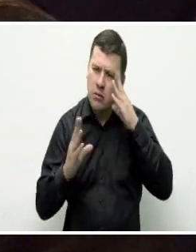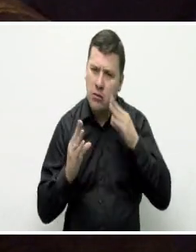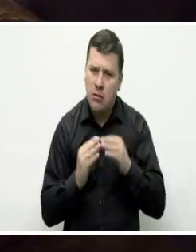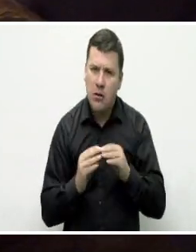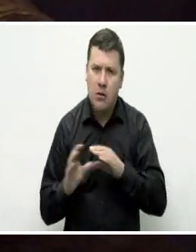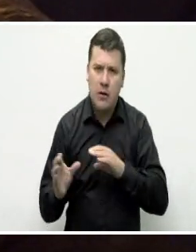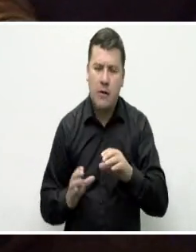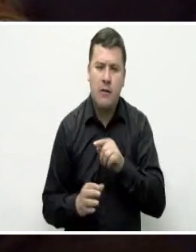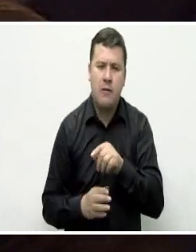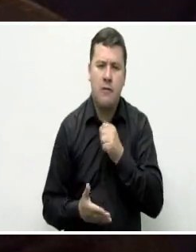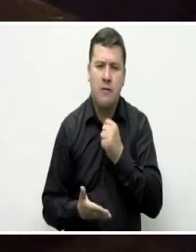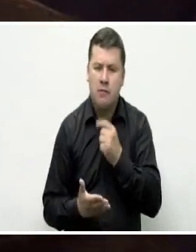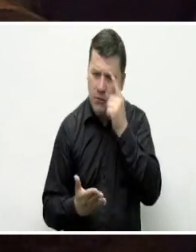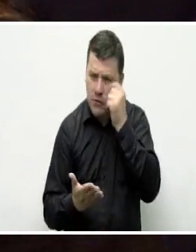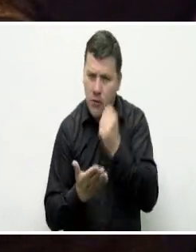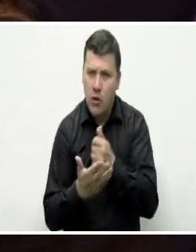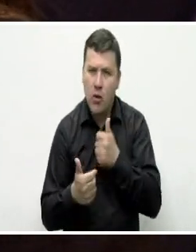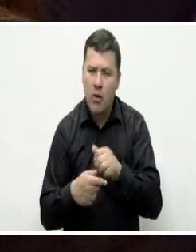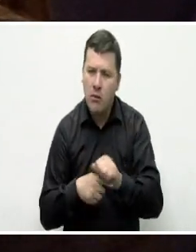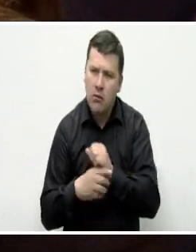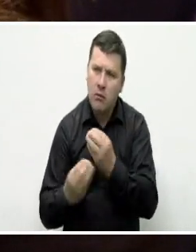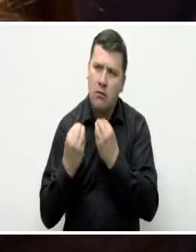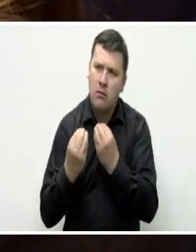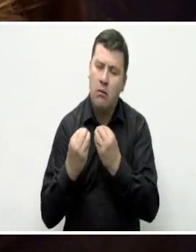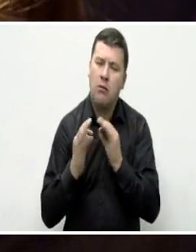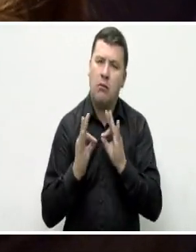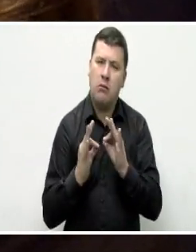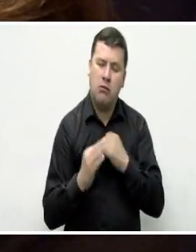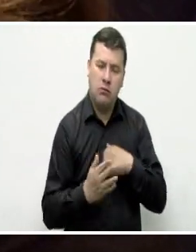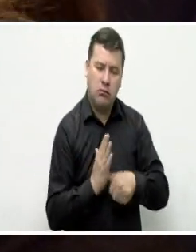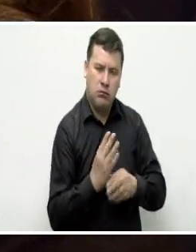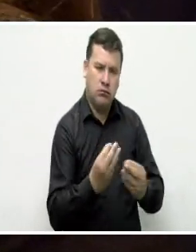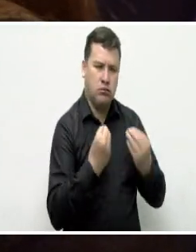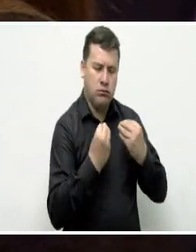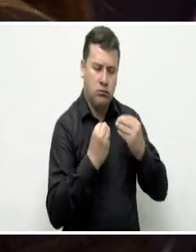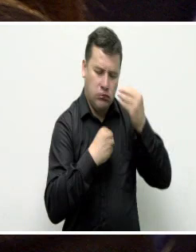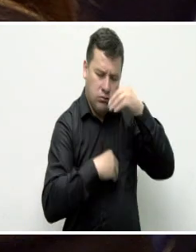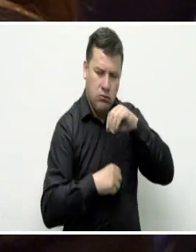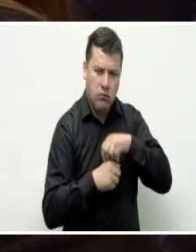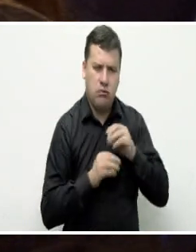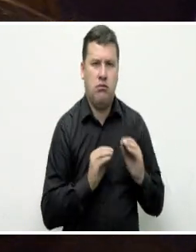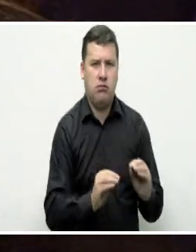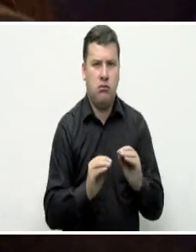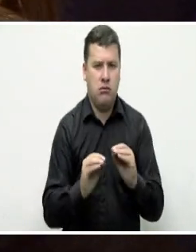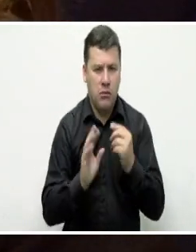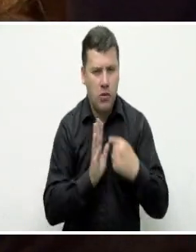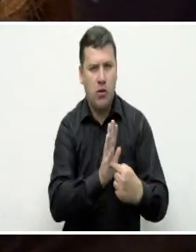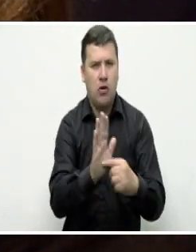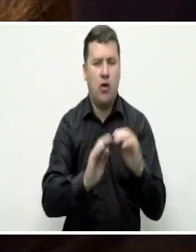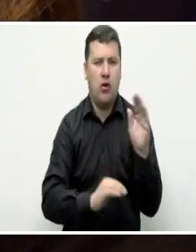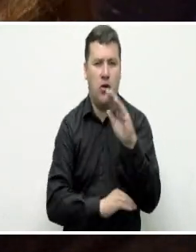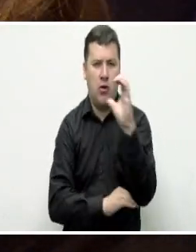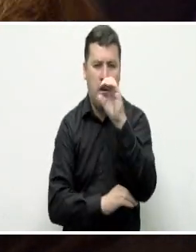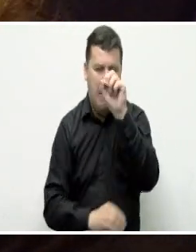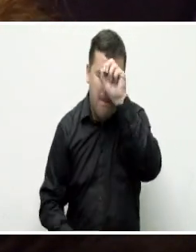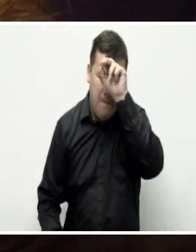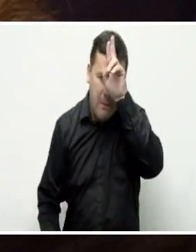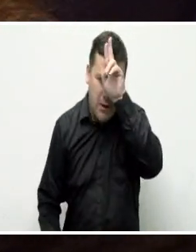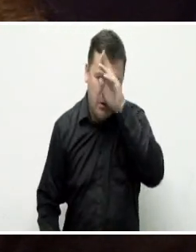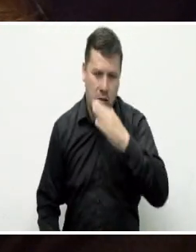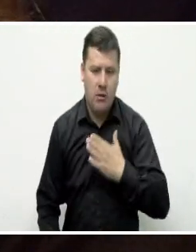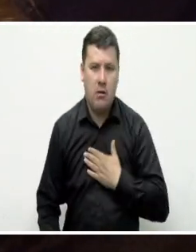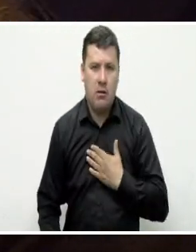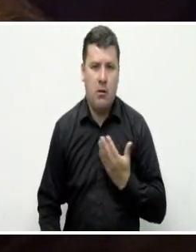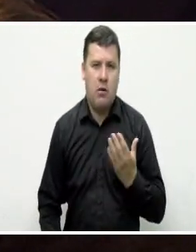y ejecutamos y llevamos las buenas prácticas que está haciendo la registraduría a darlas a conocer a otros países como Perú y